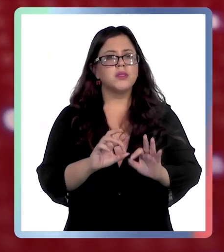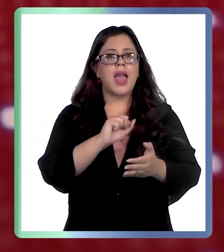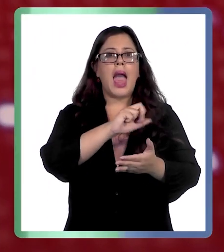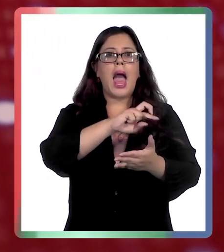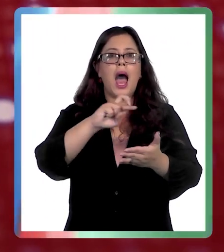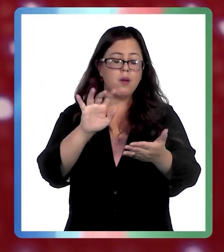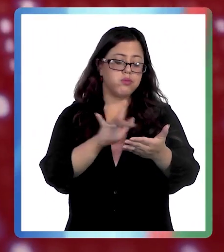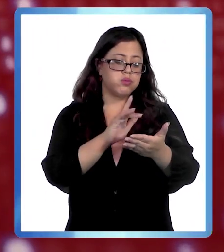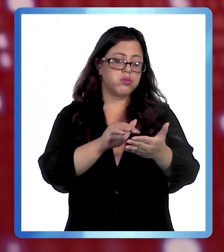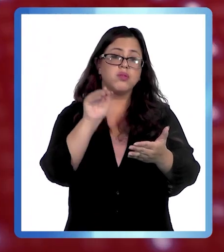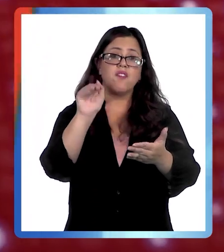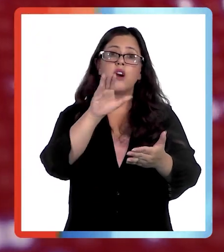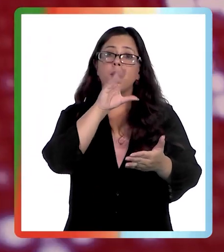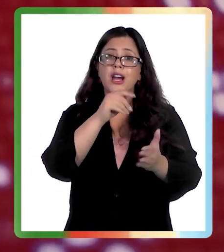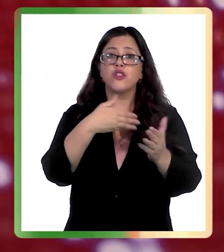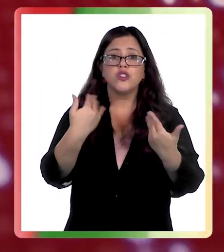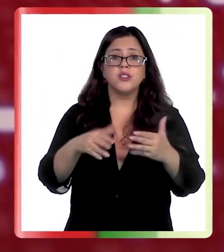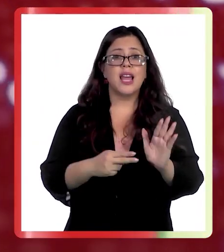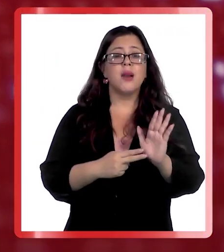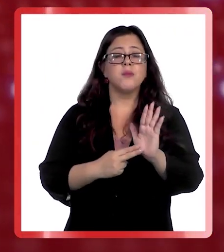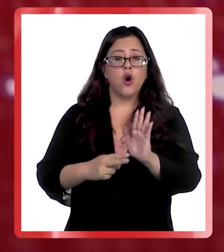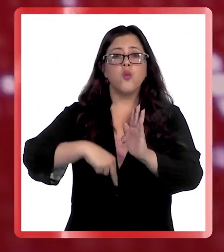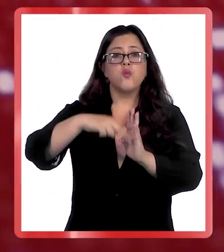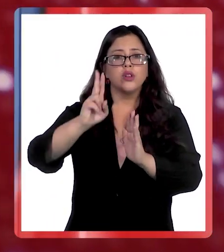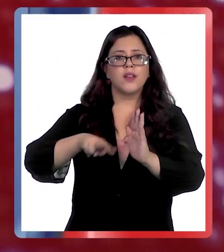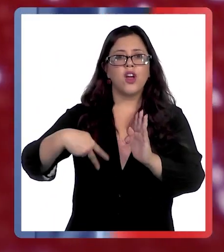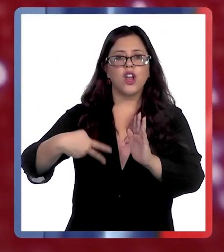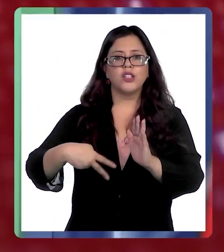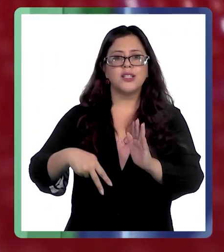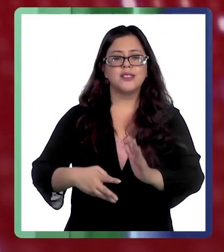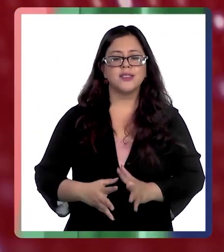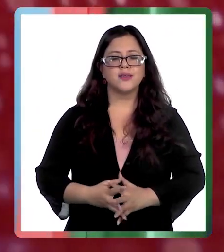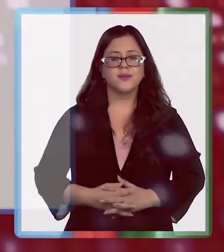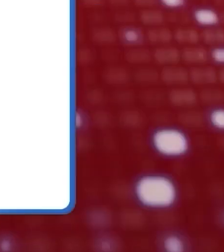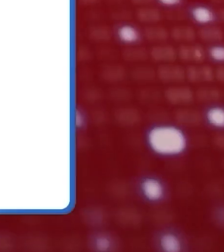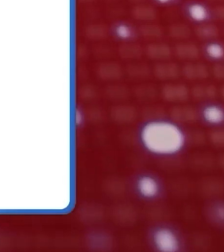con la app banco estado presentó portavoz